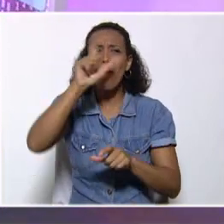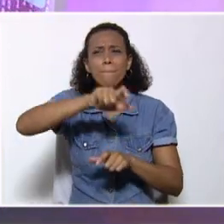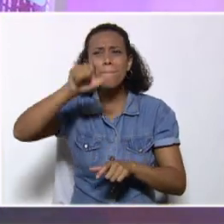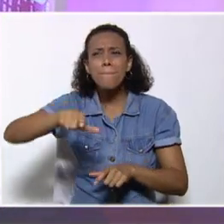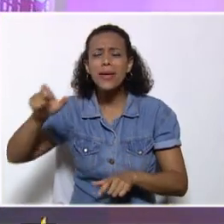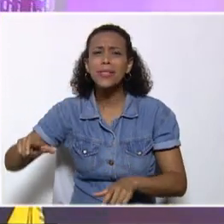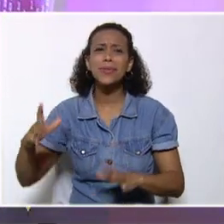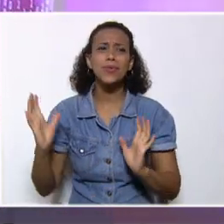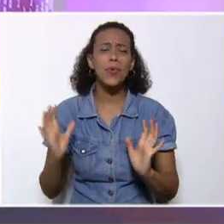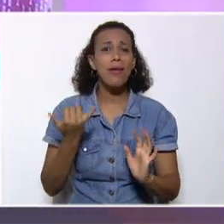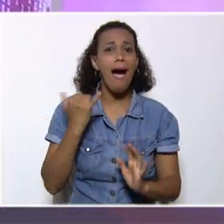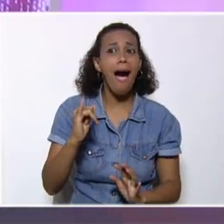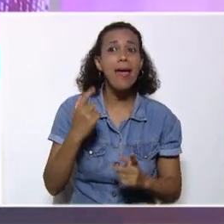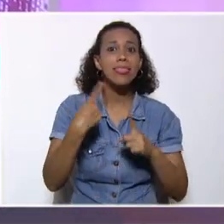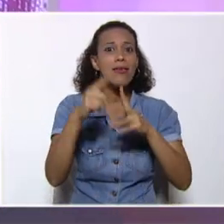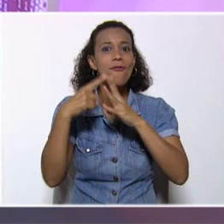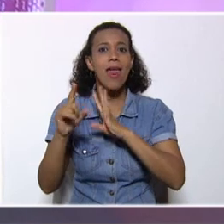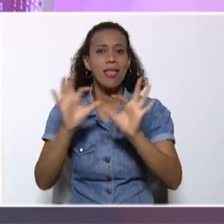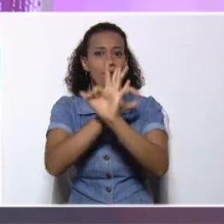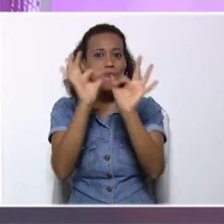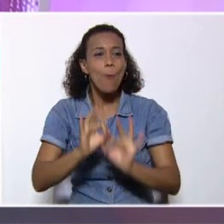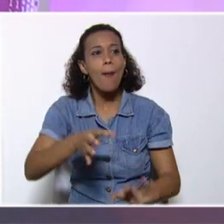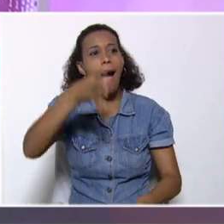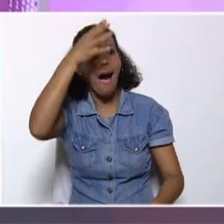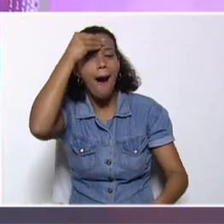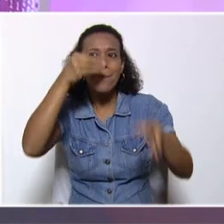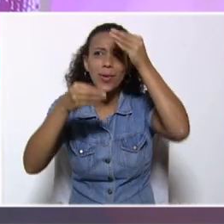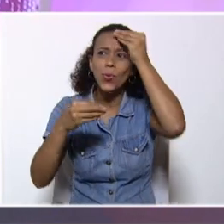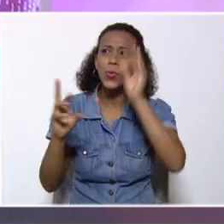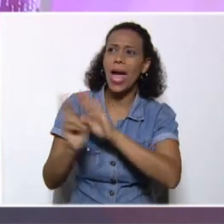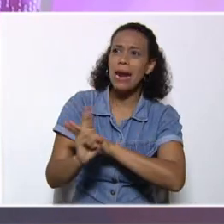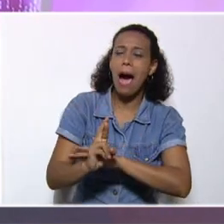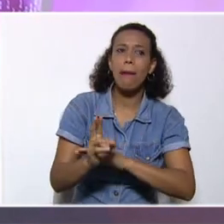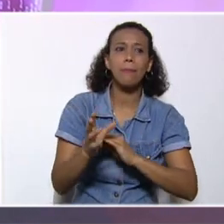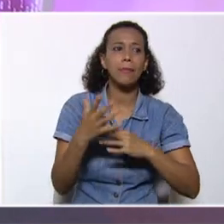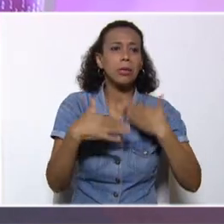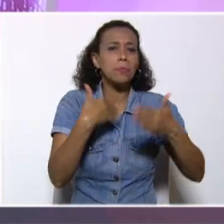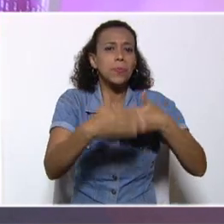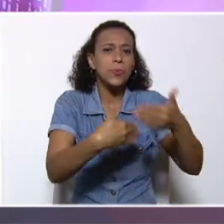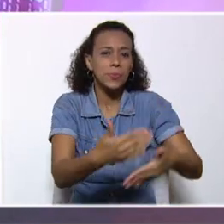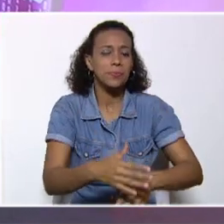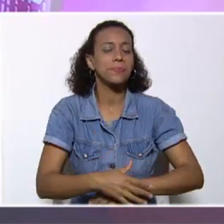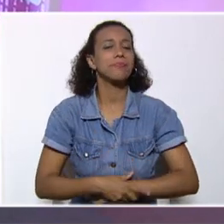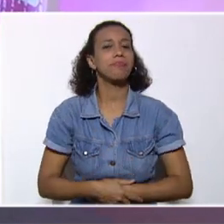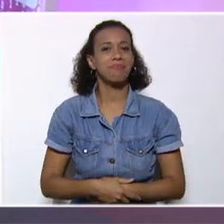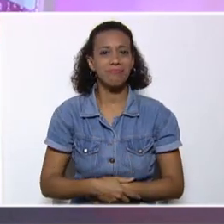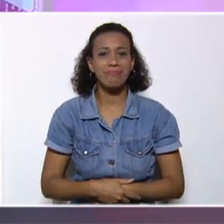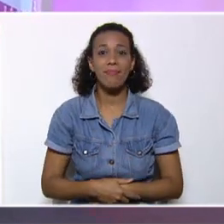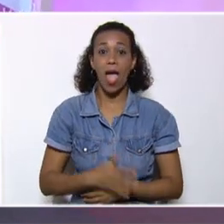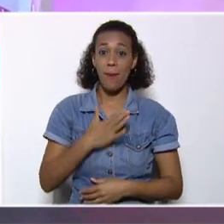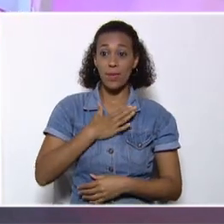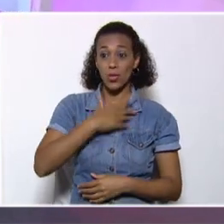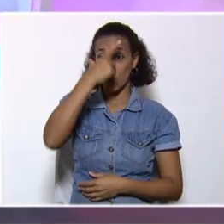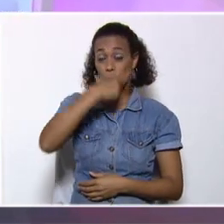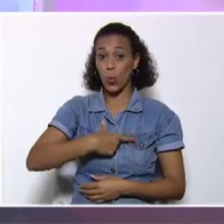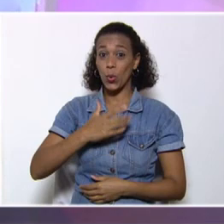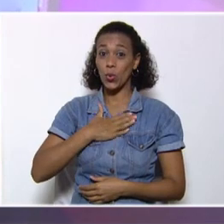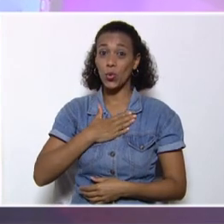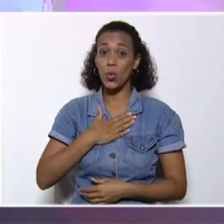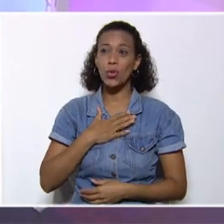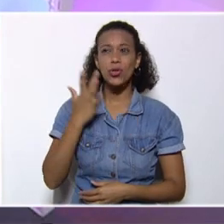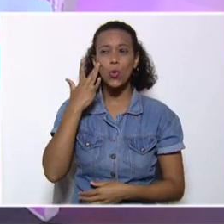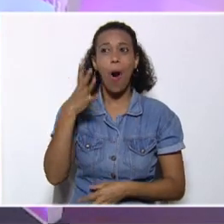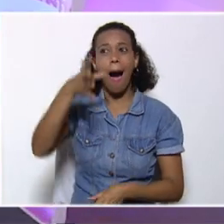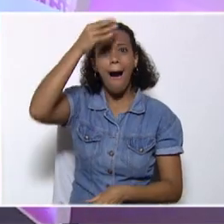cada uno de nosotros tiene distintos estilos, ritmos y modos de aprendizaje. En mi caso particular,